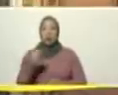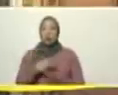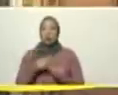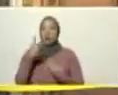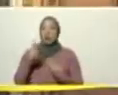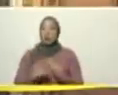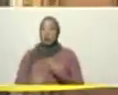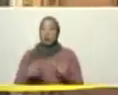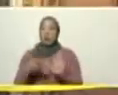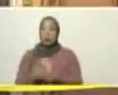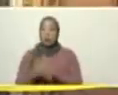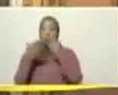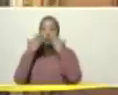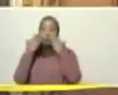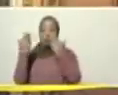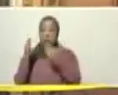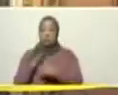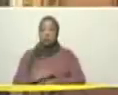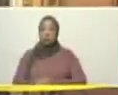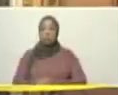a